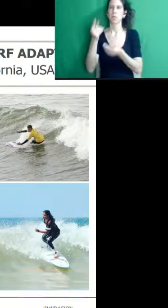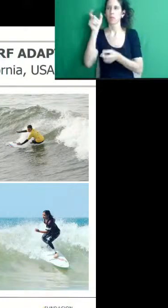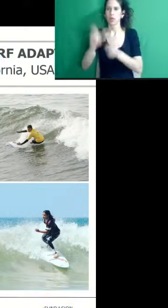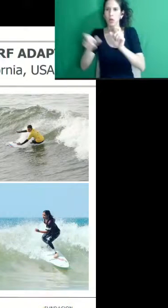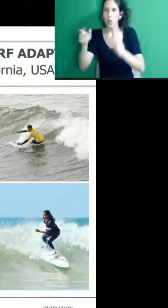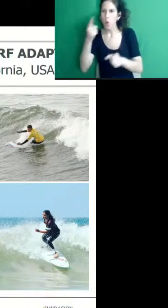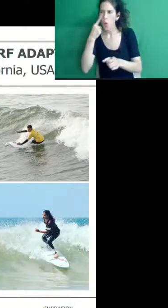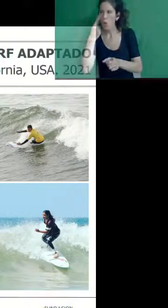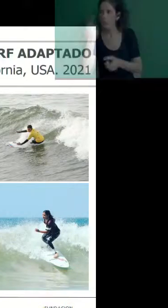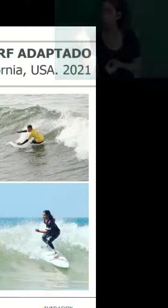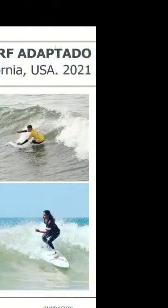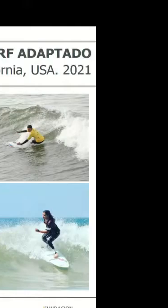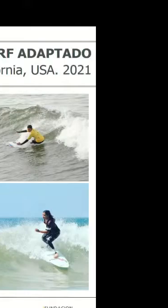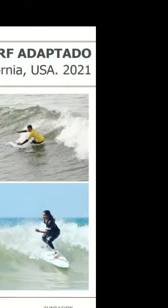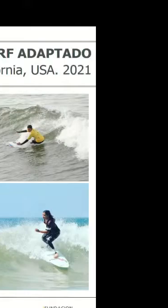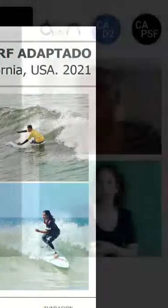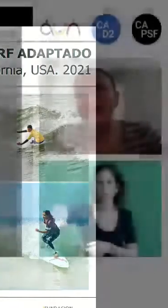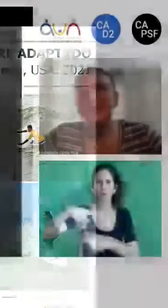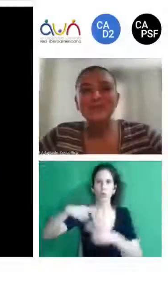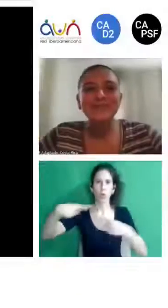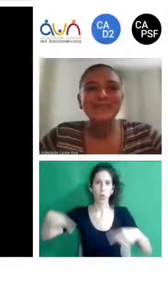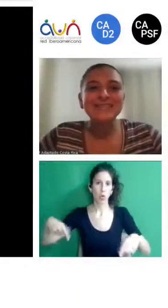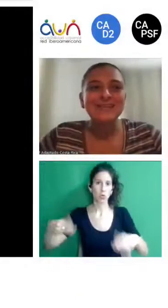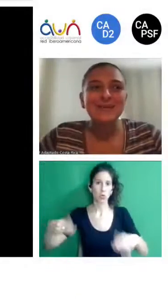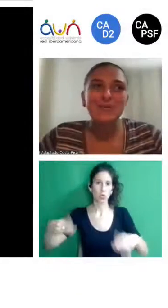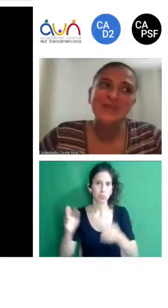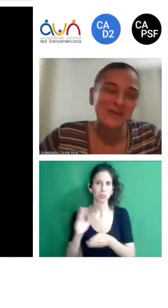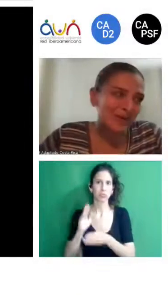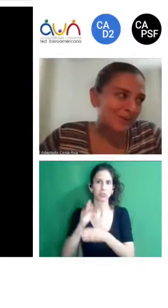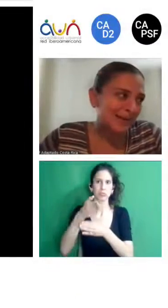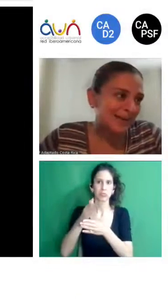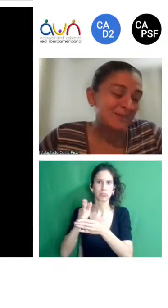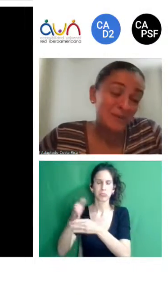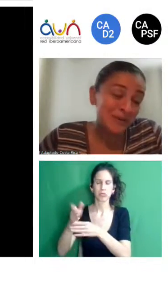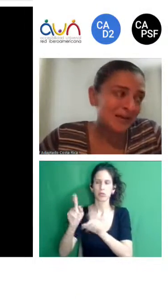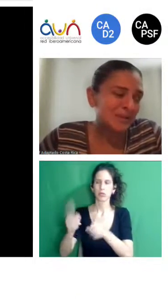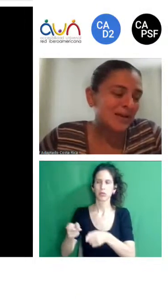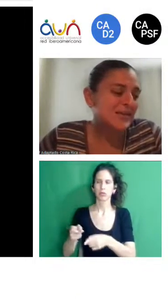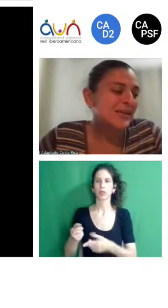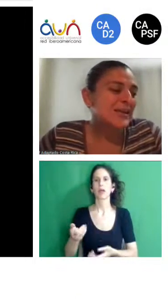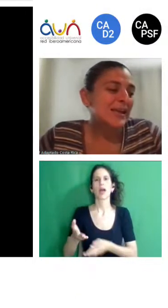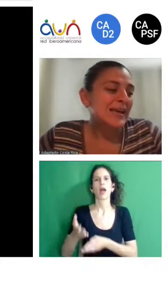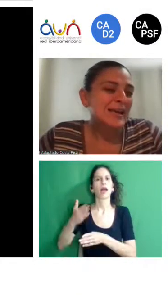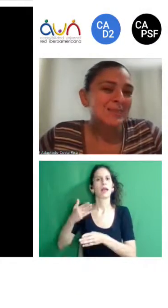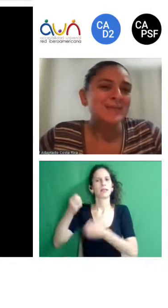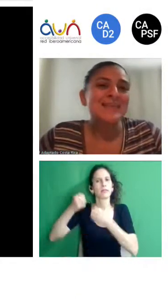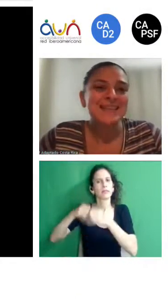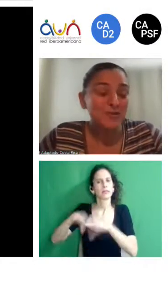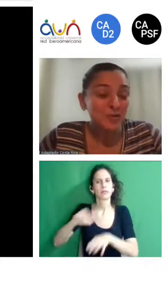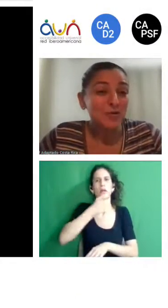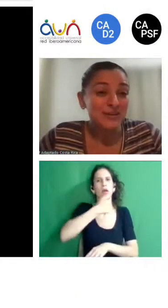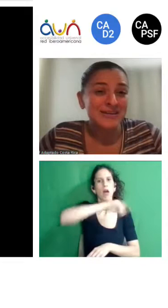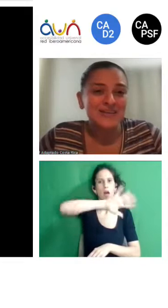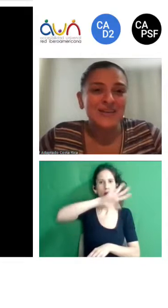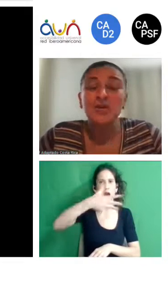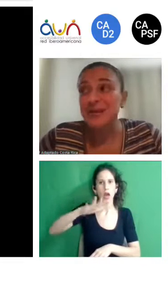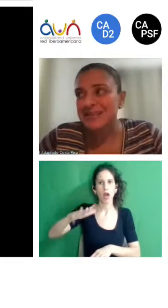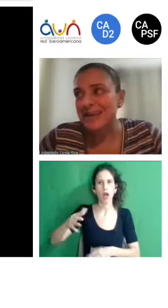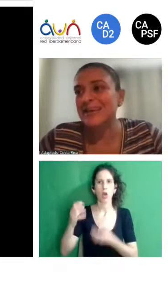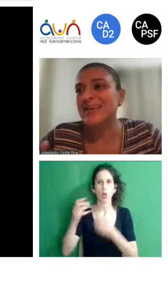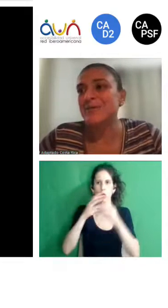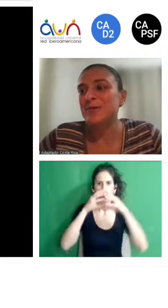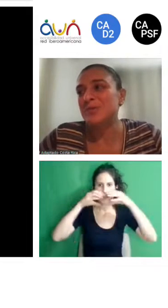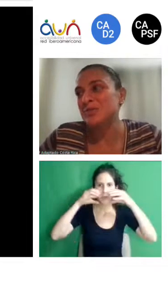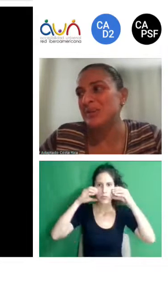empecé haciendo buceo. Con el buceo, entonces, como ya iba a la playa, volví a la playa, empecé a hacer otras actividades